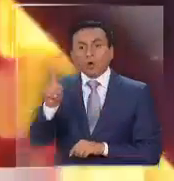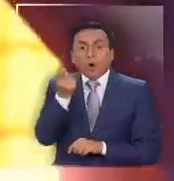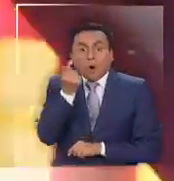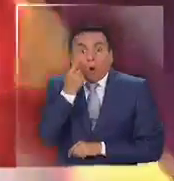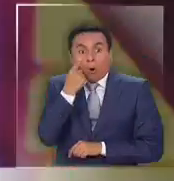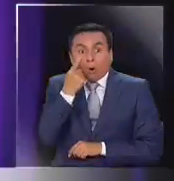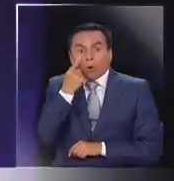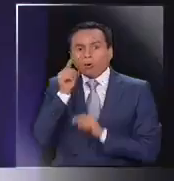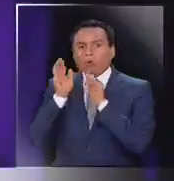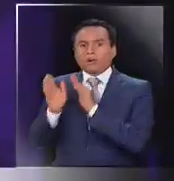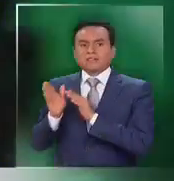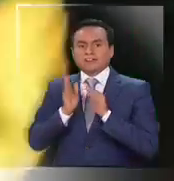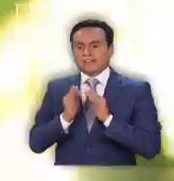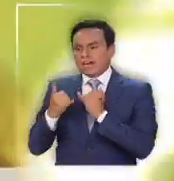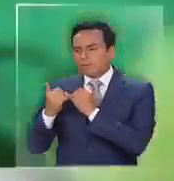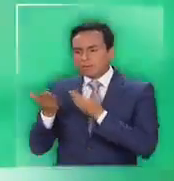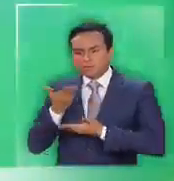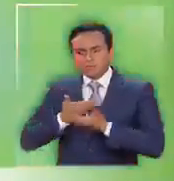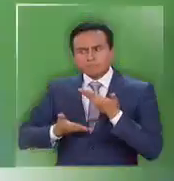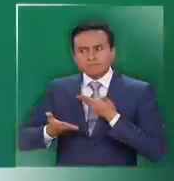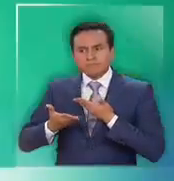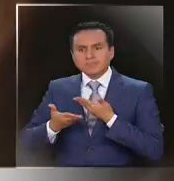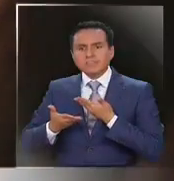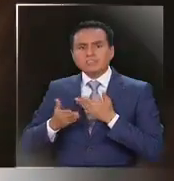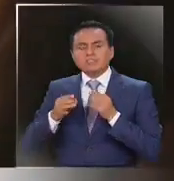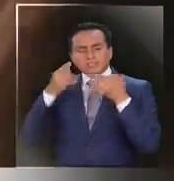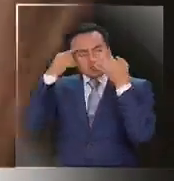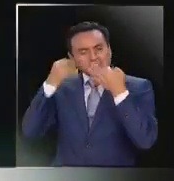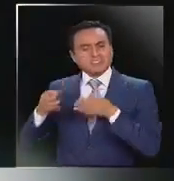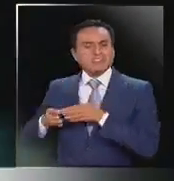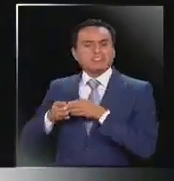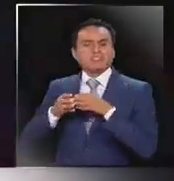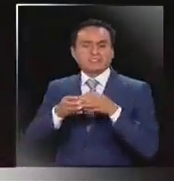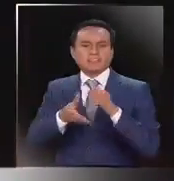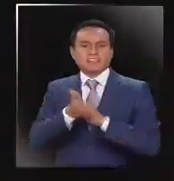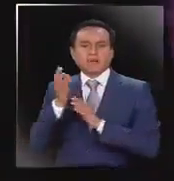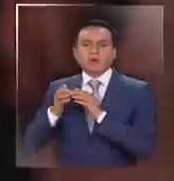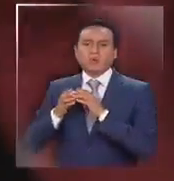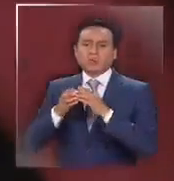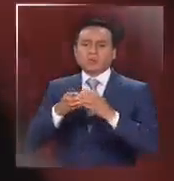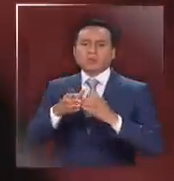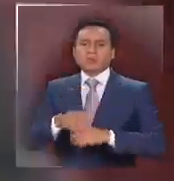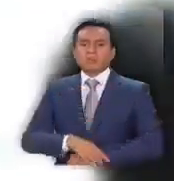tener ojo y a organizarse entre los amigos cuando se decide salir en grupo.